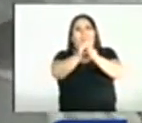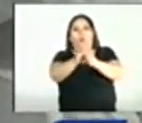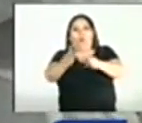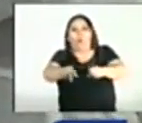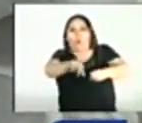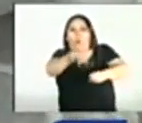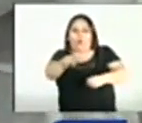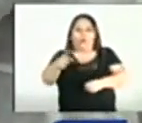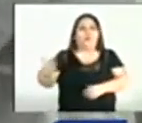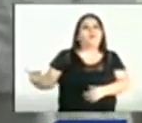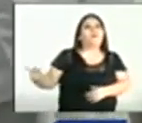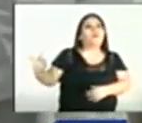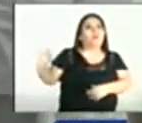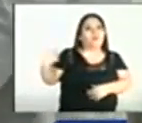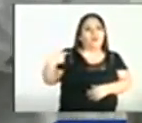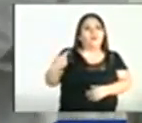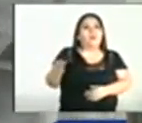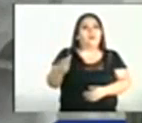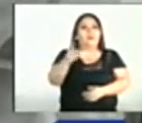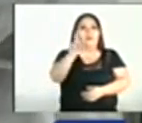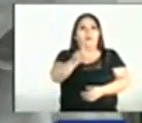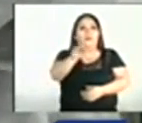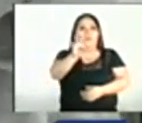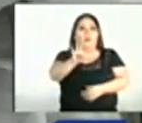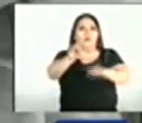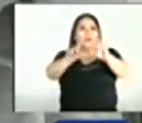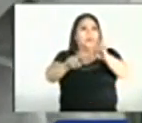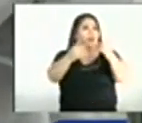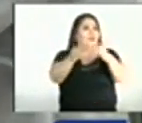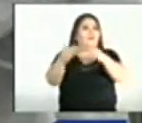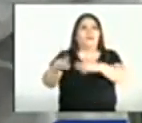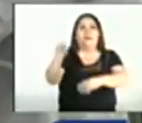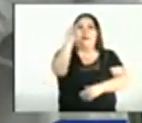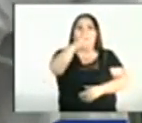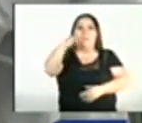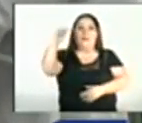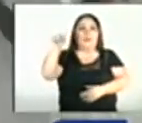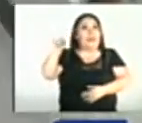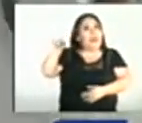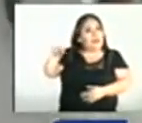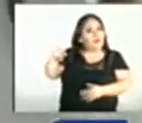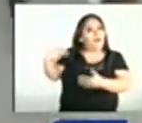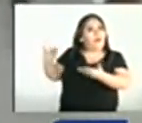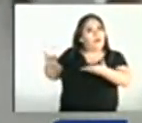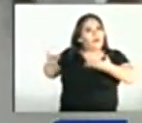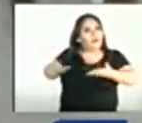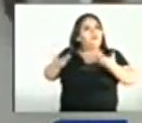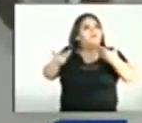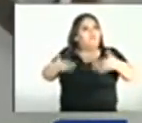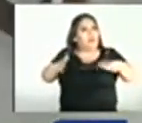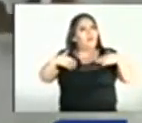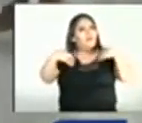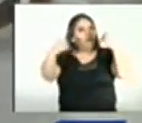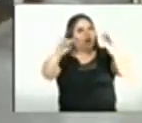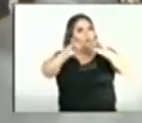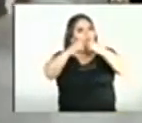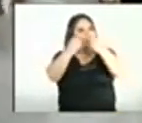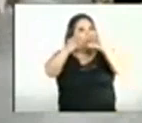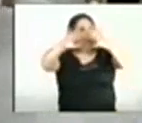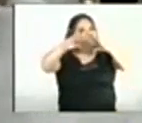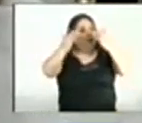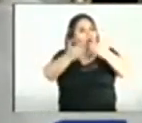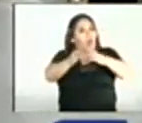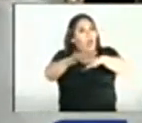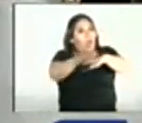inyección Seguros A 146 países en el mundo debido a este mecanismo la OMS estima que se evitó la muerte de al